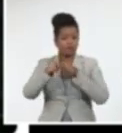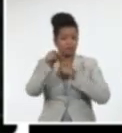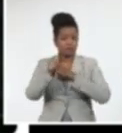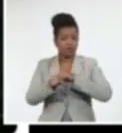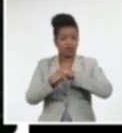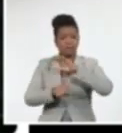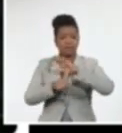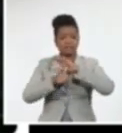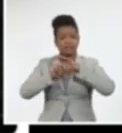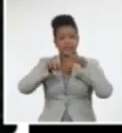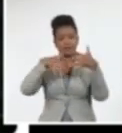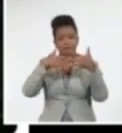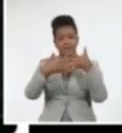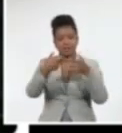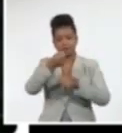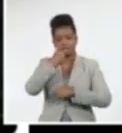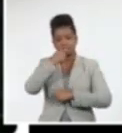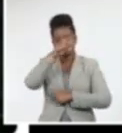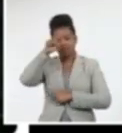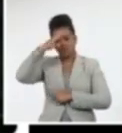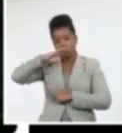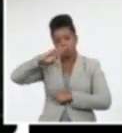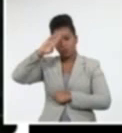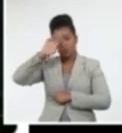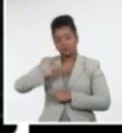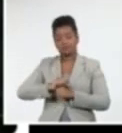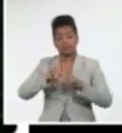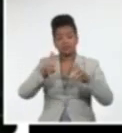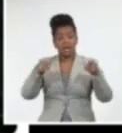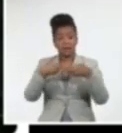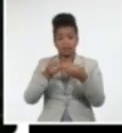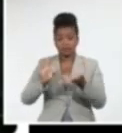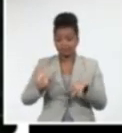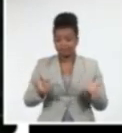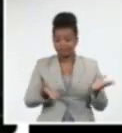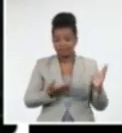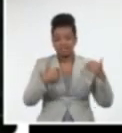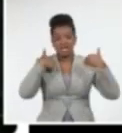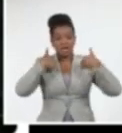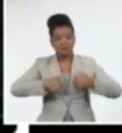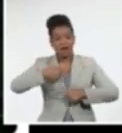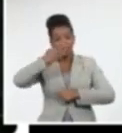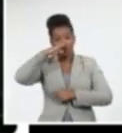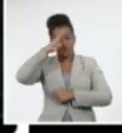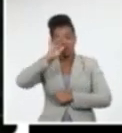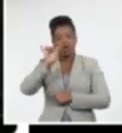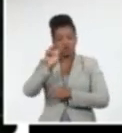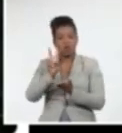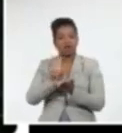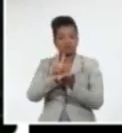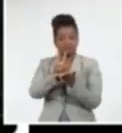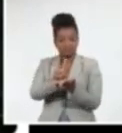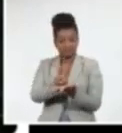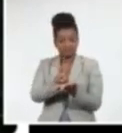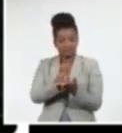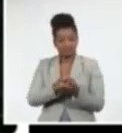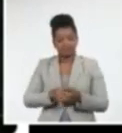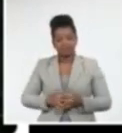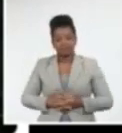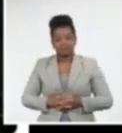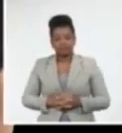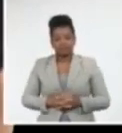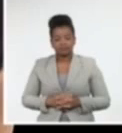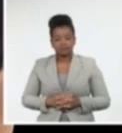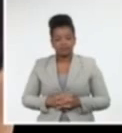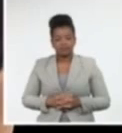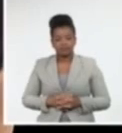BioCuba Pharma. A la ceremonia de recibimiento acudió el embajador de Cuba, José Manuel Leiva Ventura. Y en esta jornada